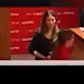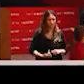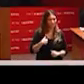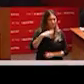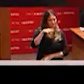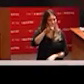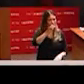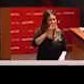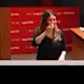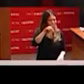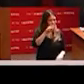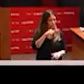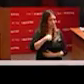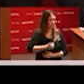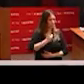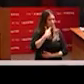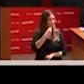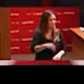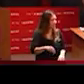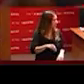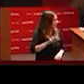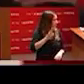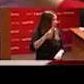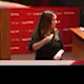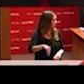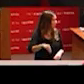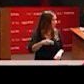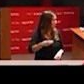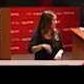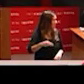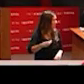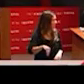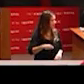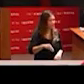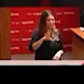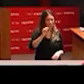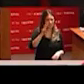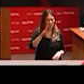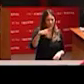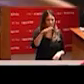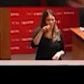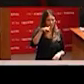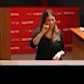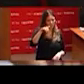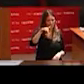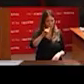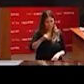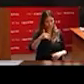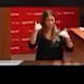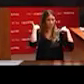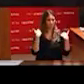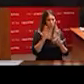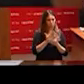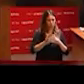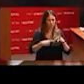Fernando presidente de vicepresidente de de cap gemini y responsable de recursos humanos y